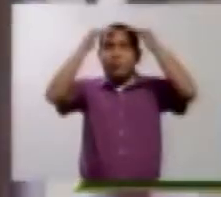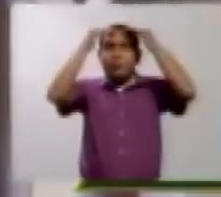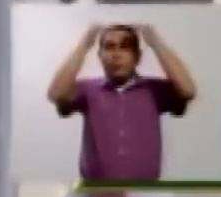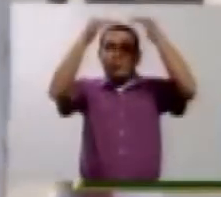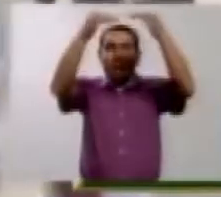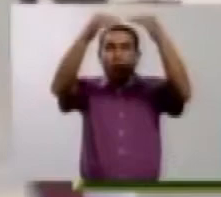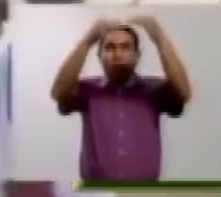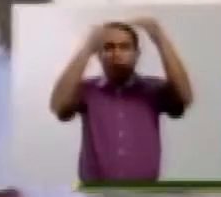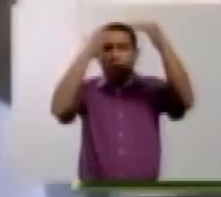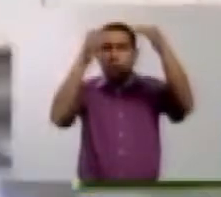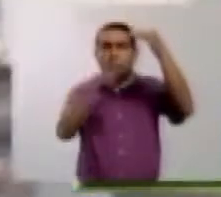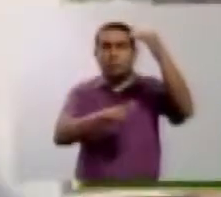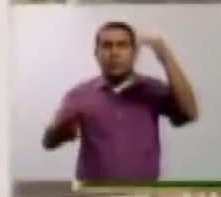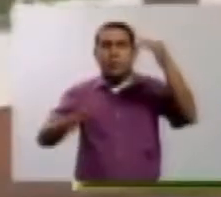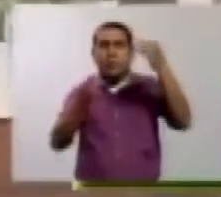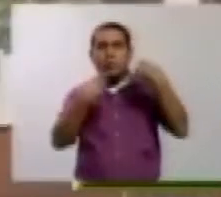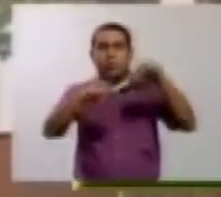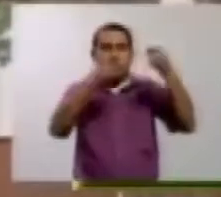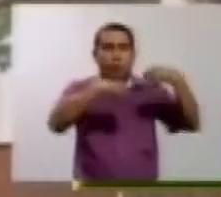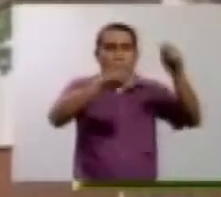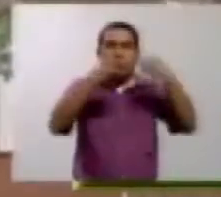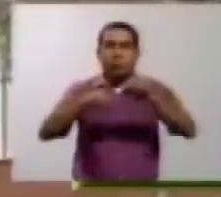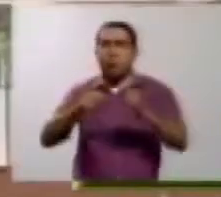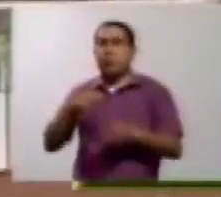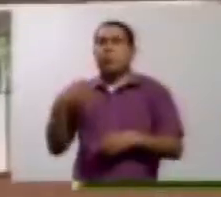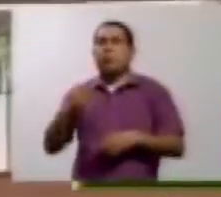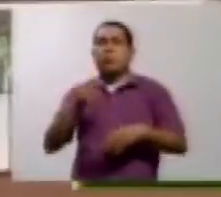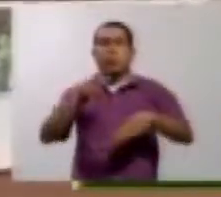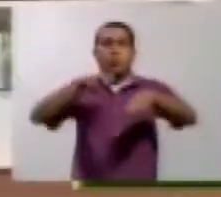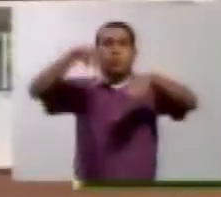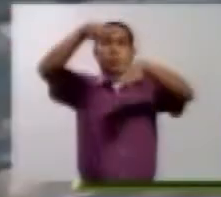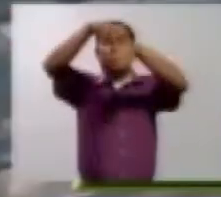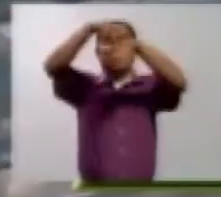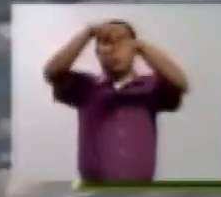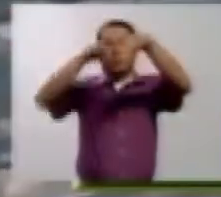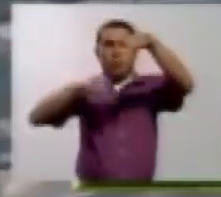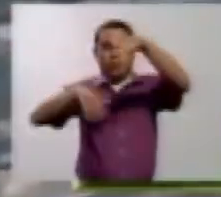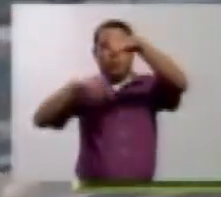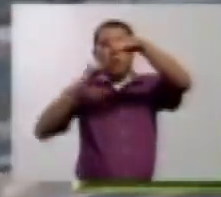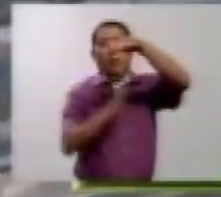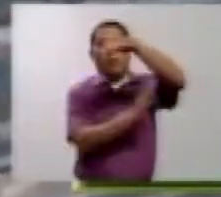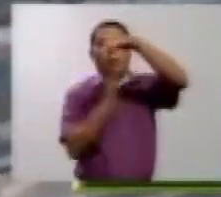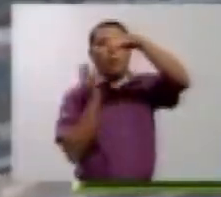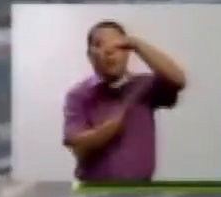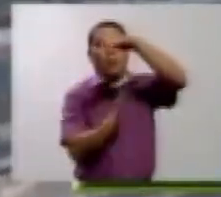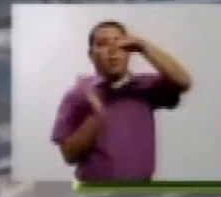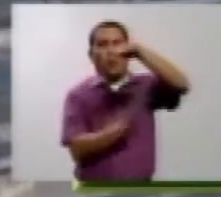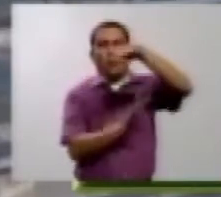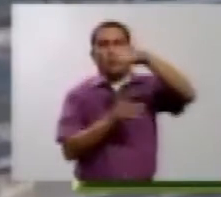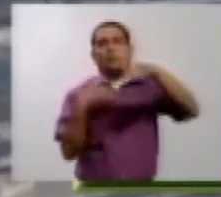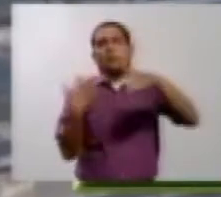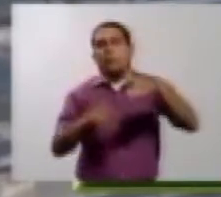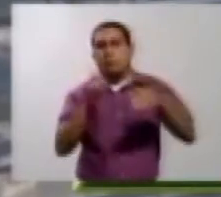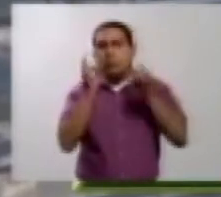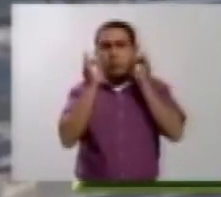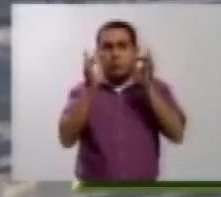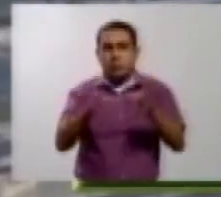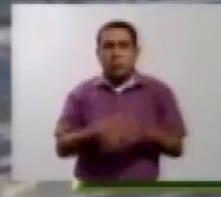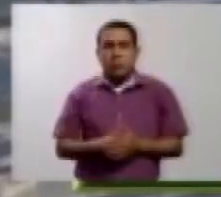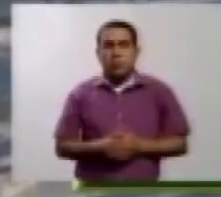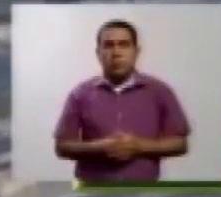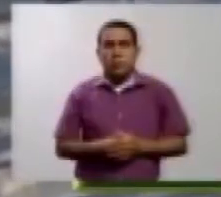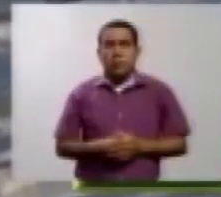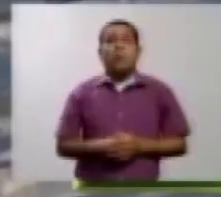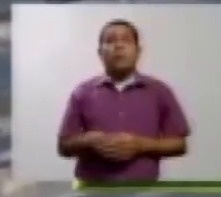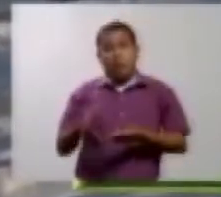en un peligro por la cantidad de personas que estarían arriba durante los eventos. No se debe utilizar como espacio del estadio, se debe utilizar un espacio aparte para